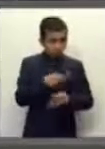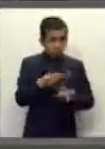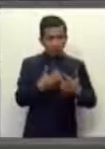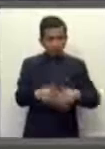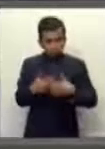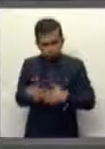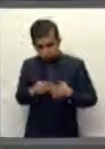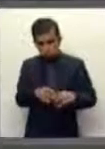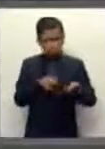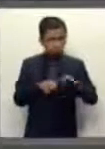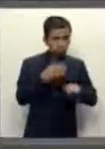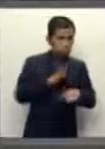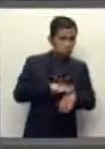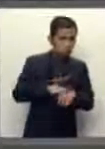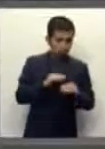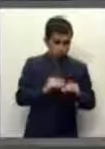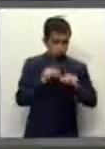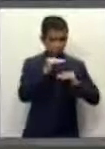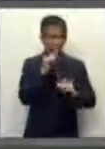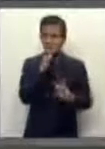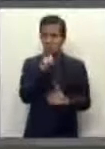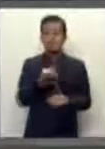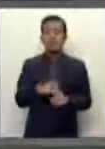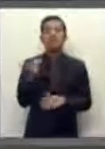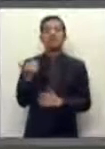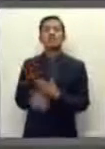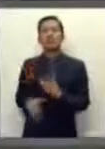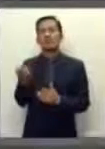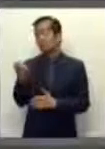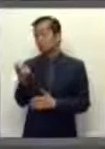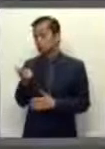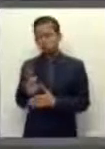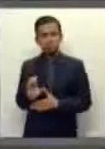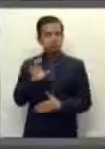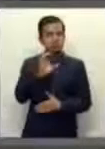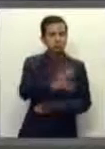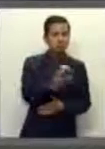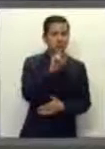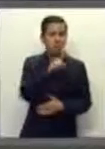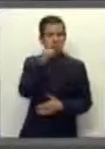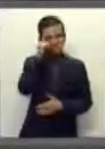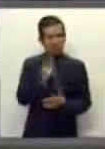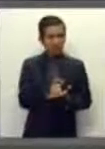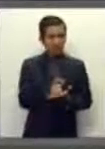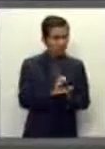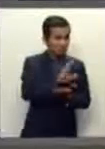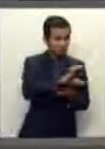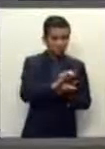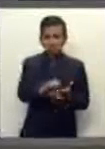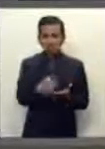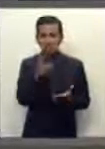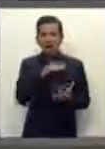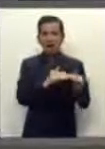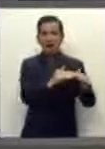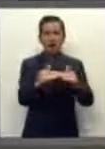de la actividad productiva debido a la falta de inversión y a la deficiente distribución del ingreso, por lo que se